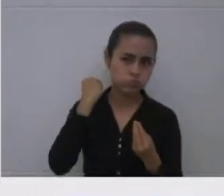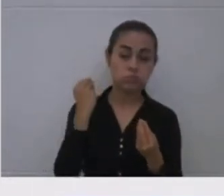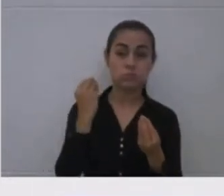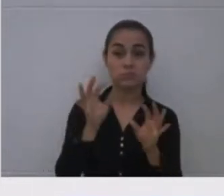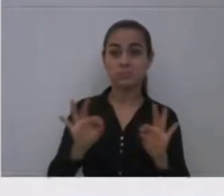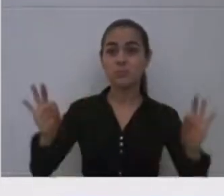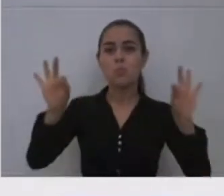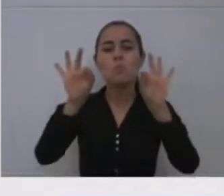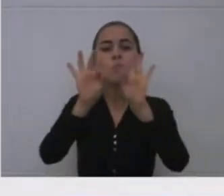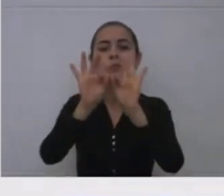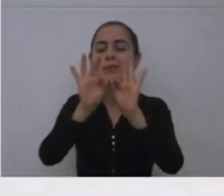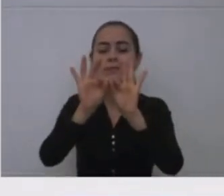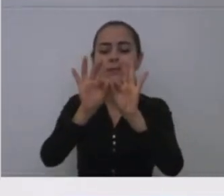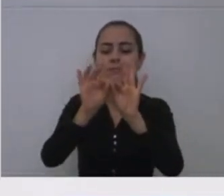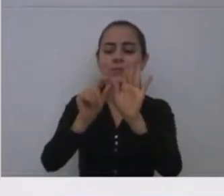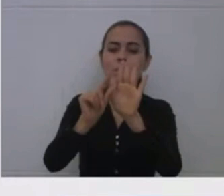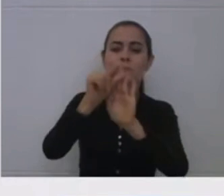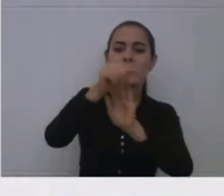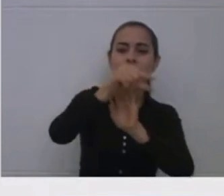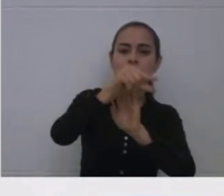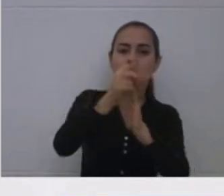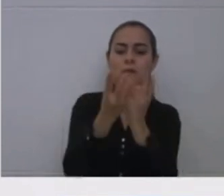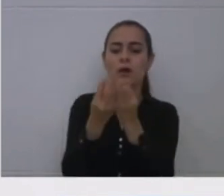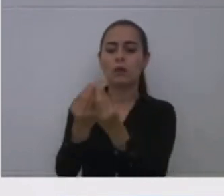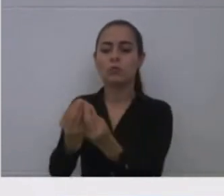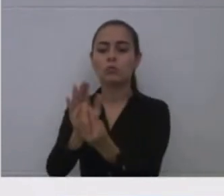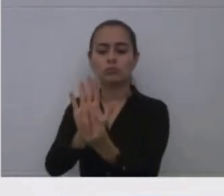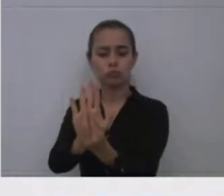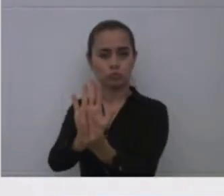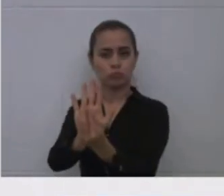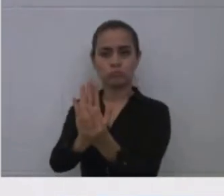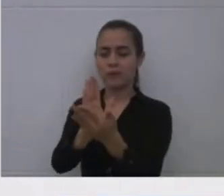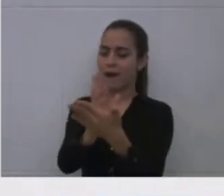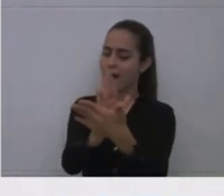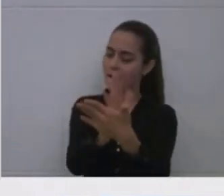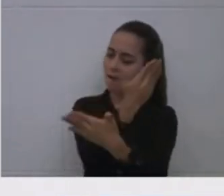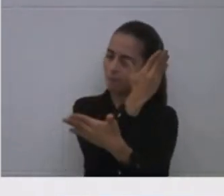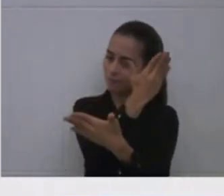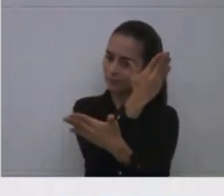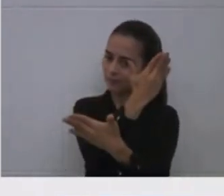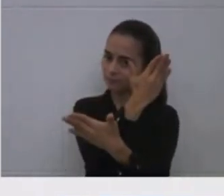Necesitamos una personería intachable. Intachable.